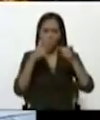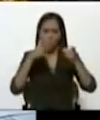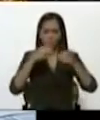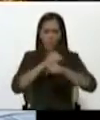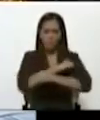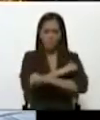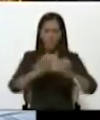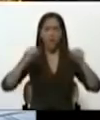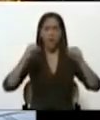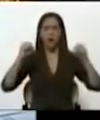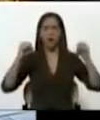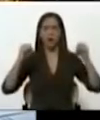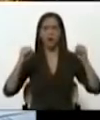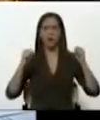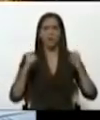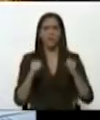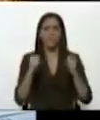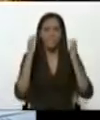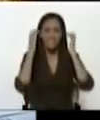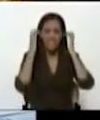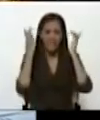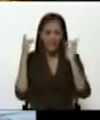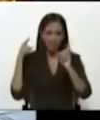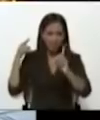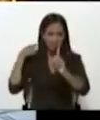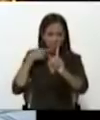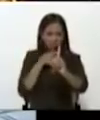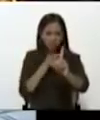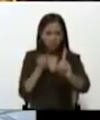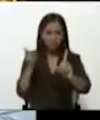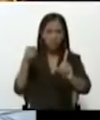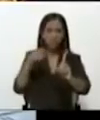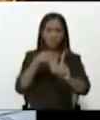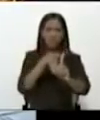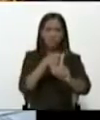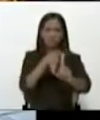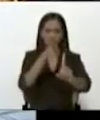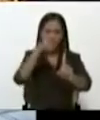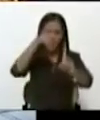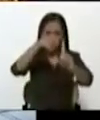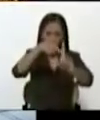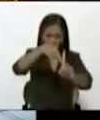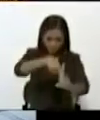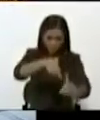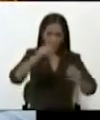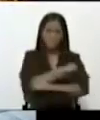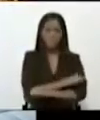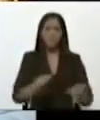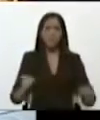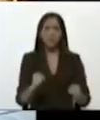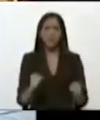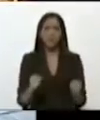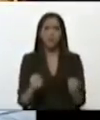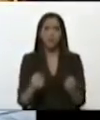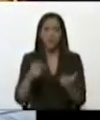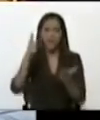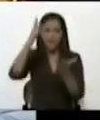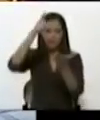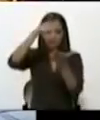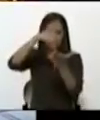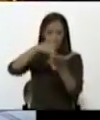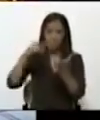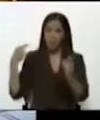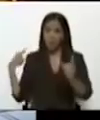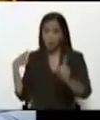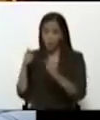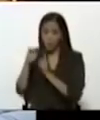teledirigidos, inteligentes, que no fallan, para que aterricen en Fuerte